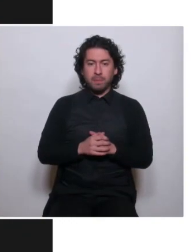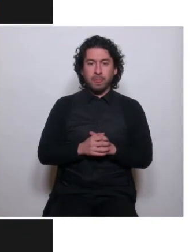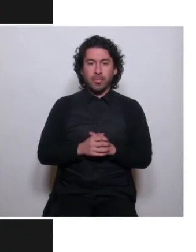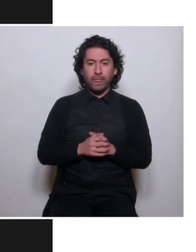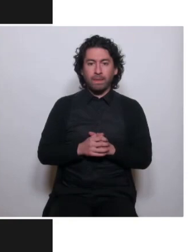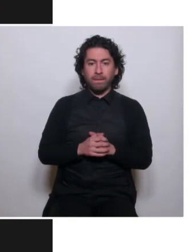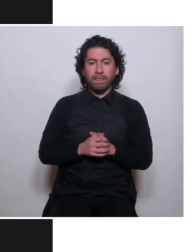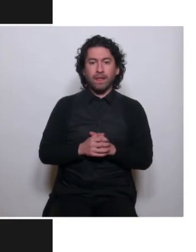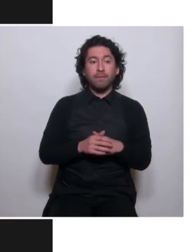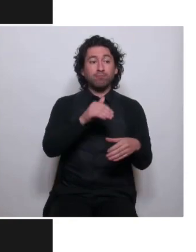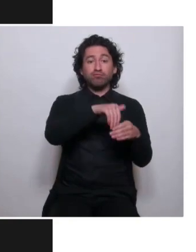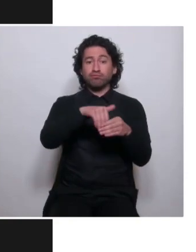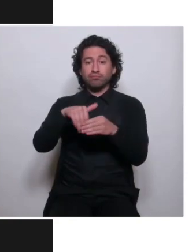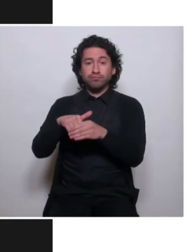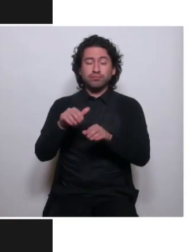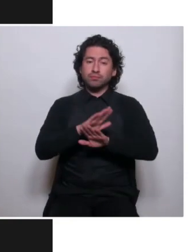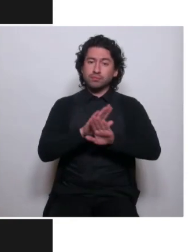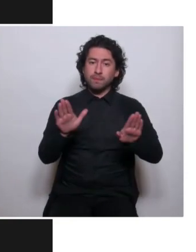Bien, terminada la votación.